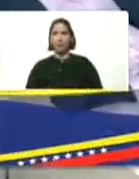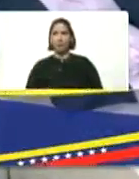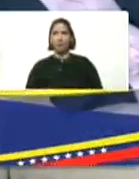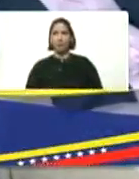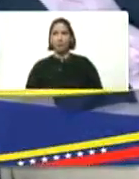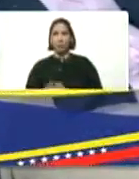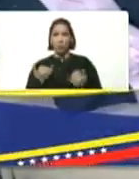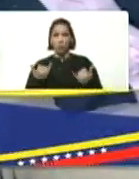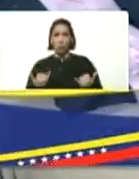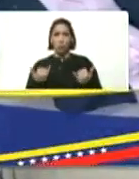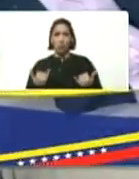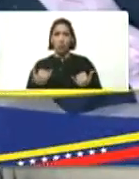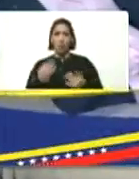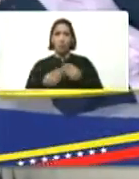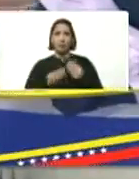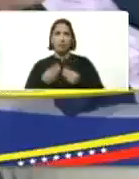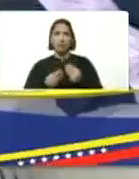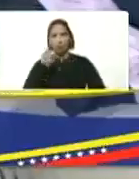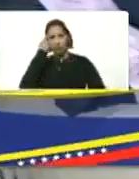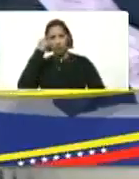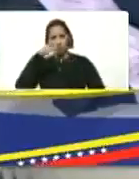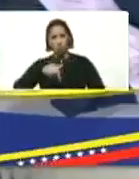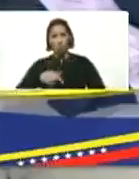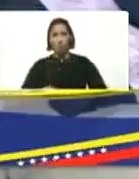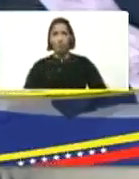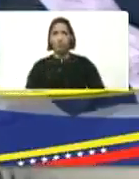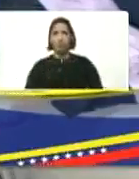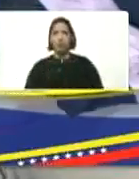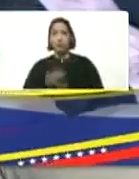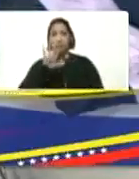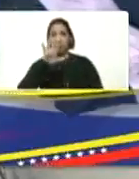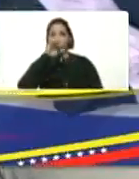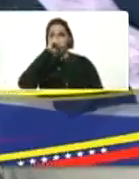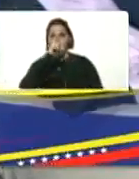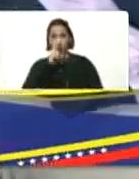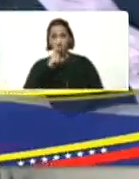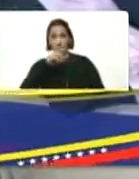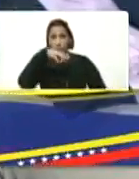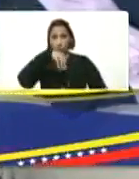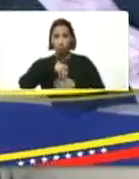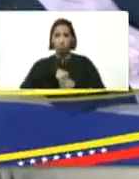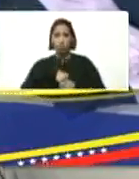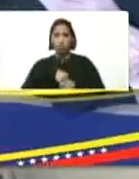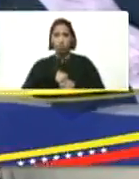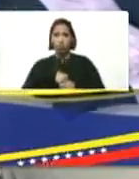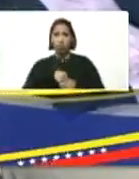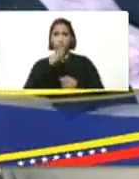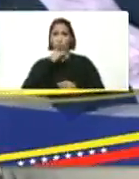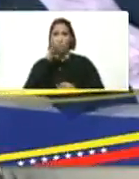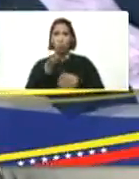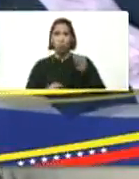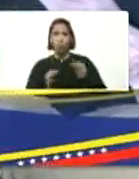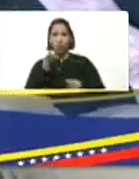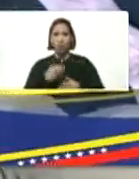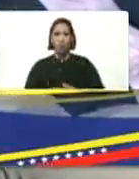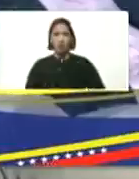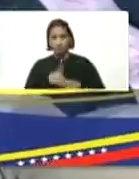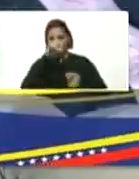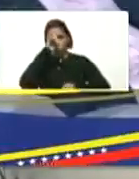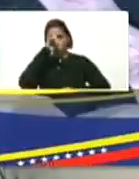protagonizando el día de hoy aquí. Aquí por 5 años reinó la estulticia, la